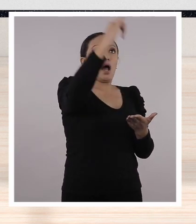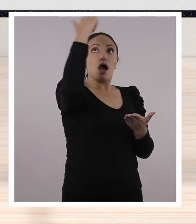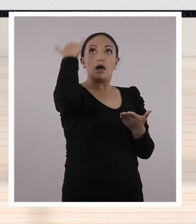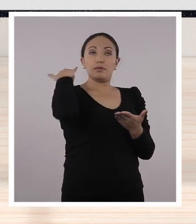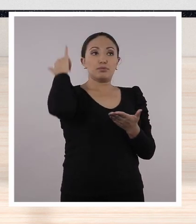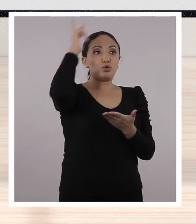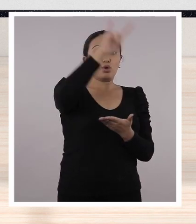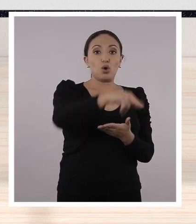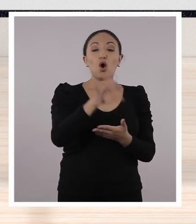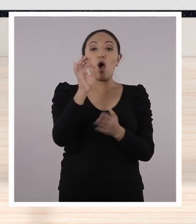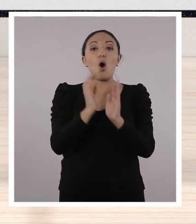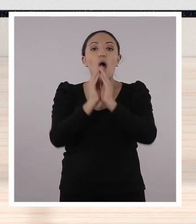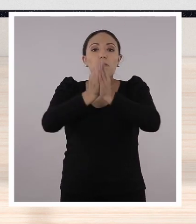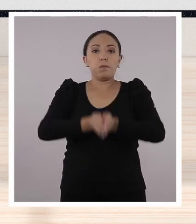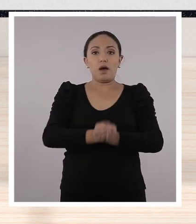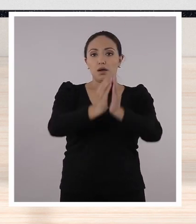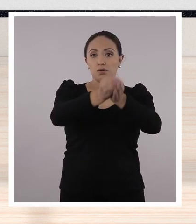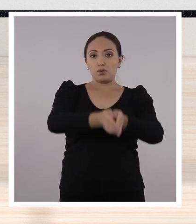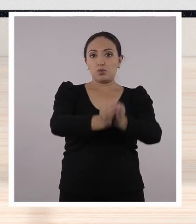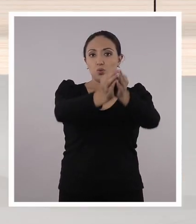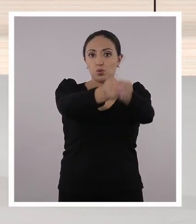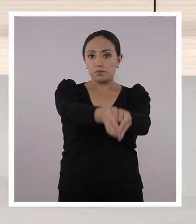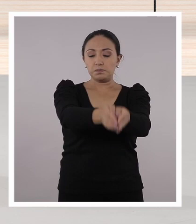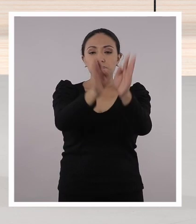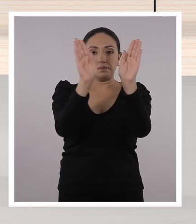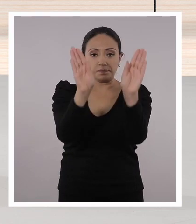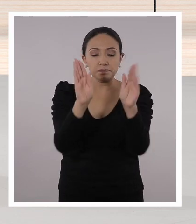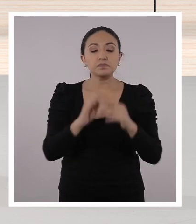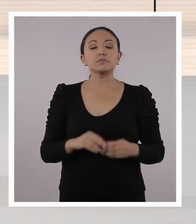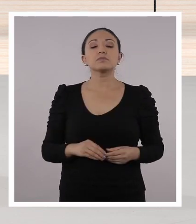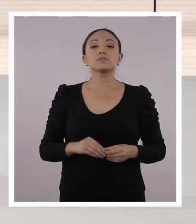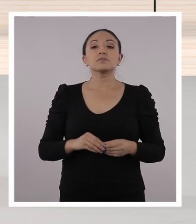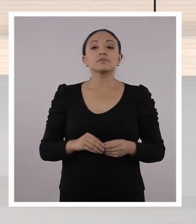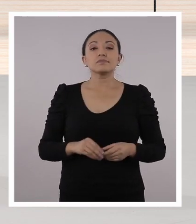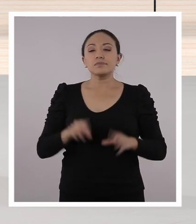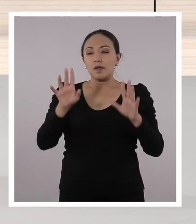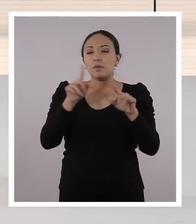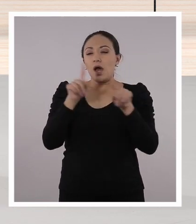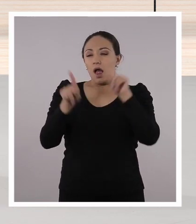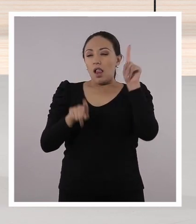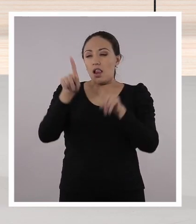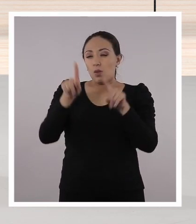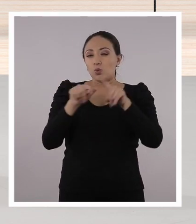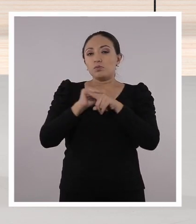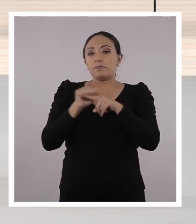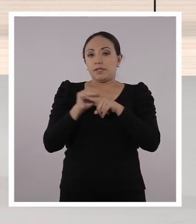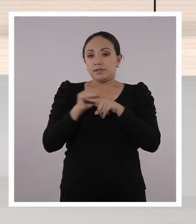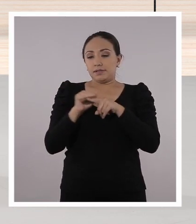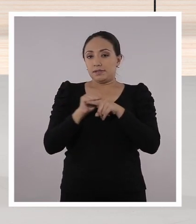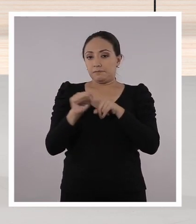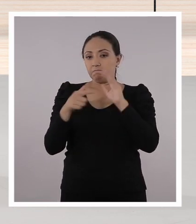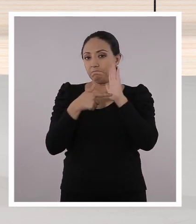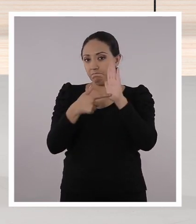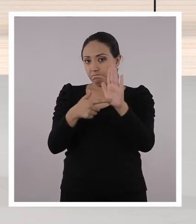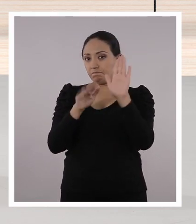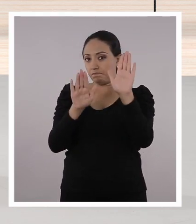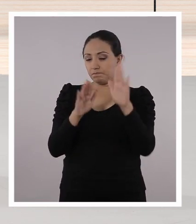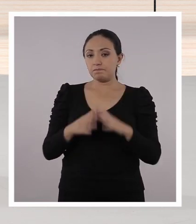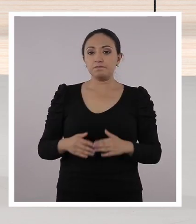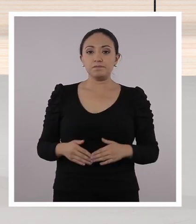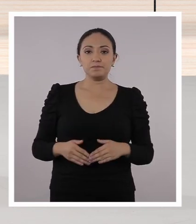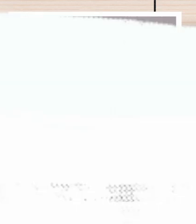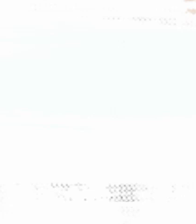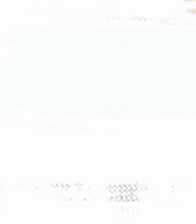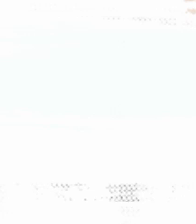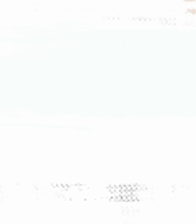viajes marítimos directamente. Ahora, chicos, ¿qué les parece si hacemos algunos ejercicios, ¿sí?, planteando el teorema